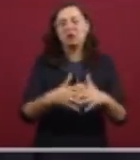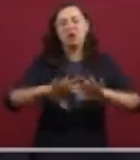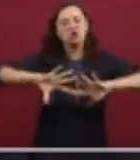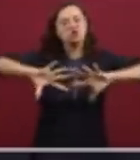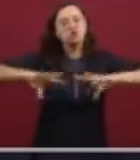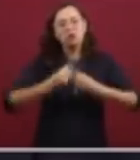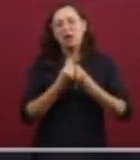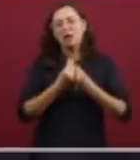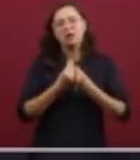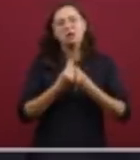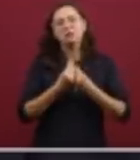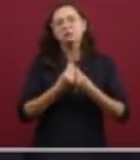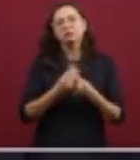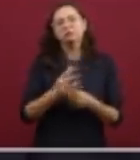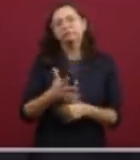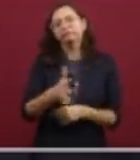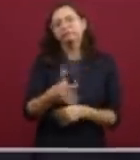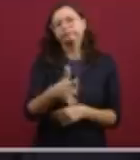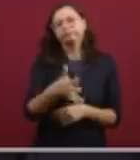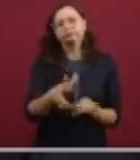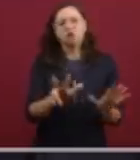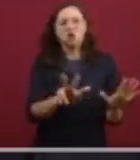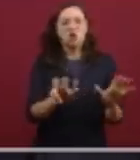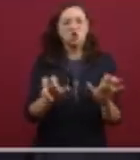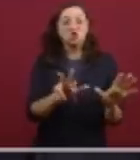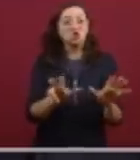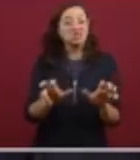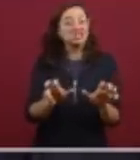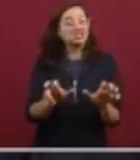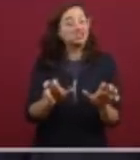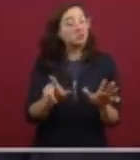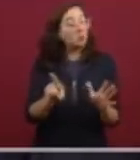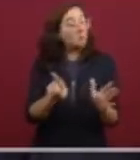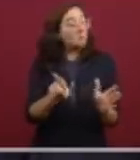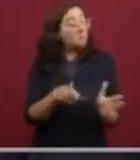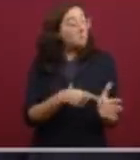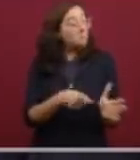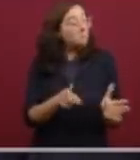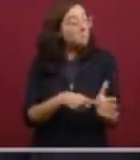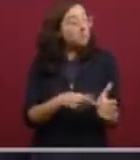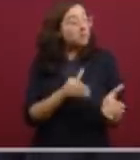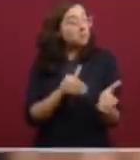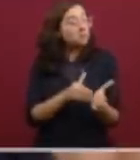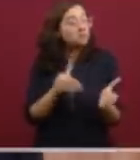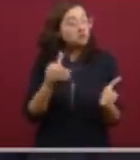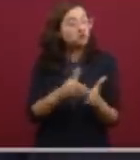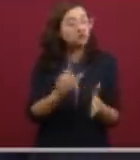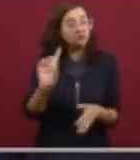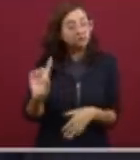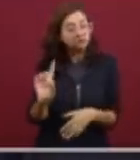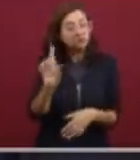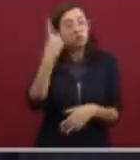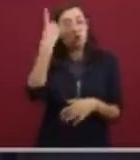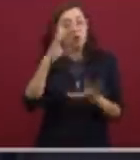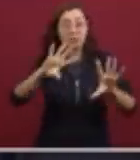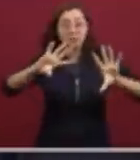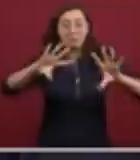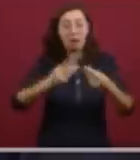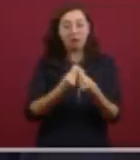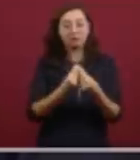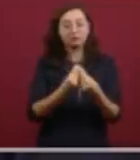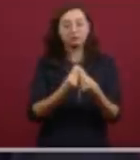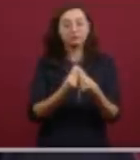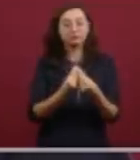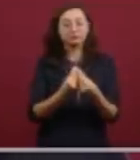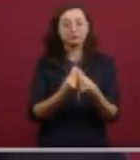800 o 1,000 millones de dólares en total. Estamos hablando